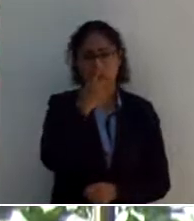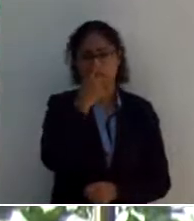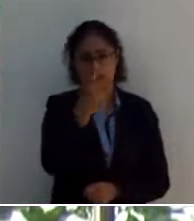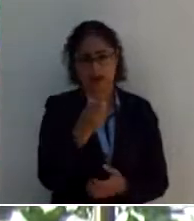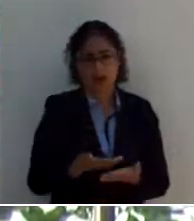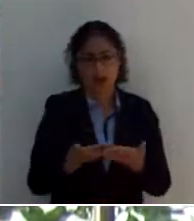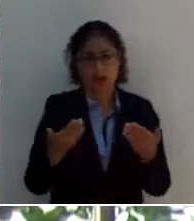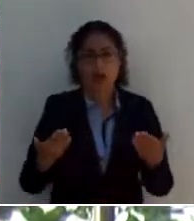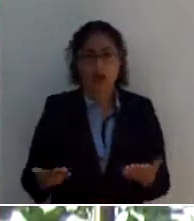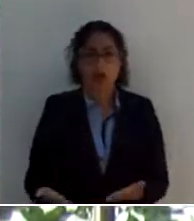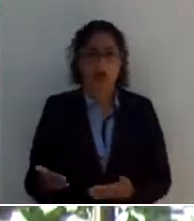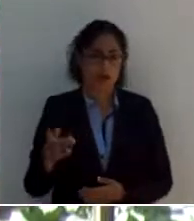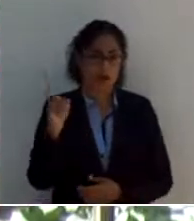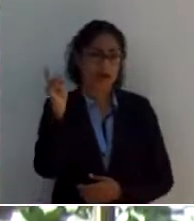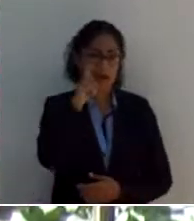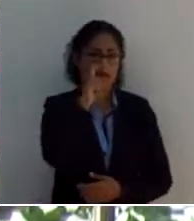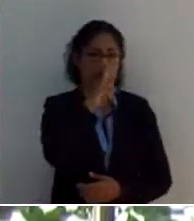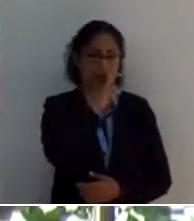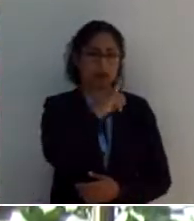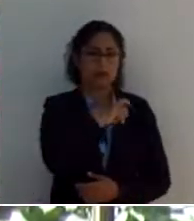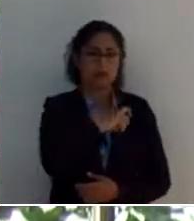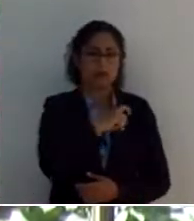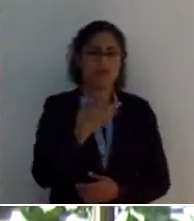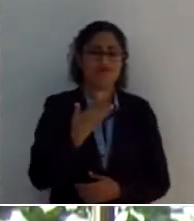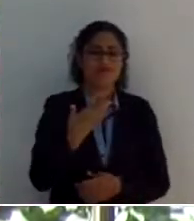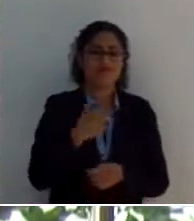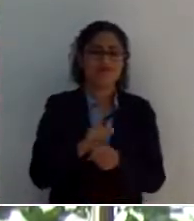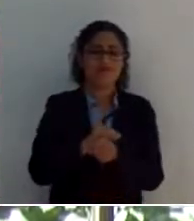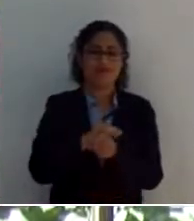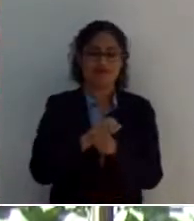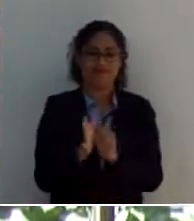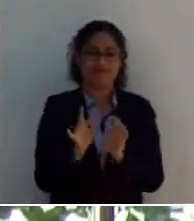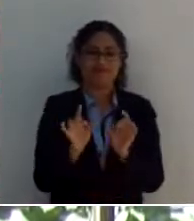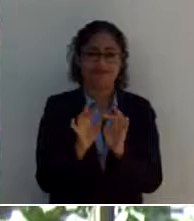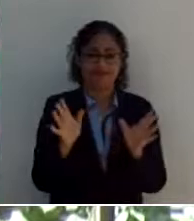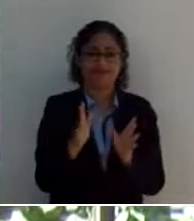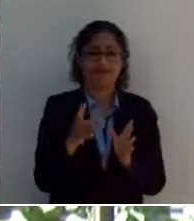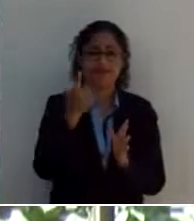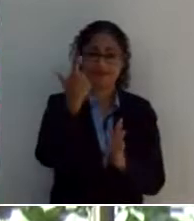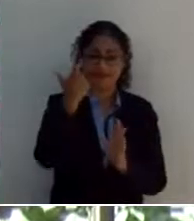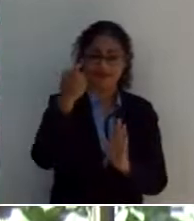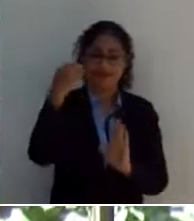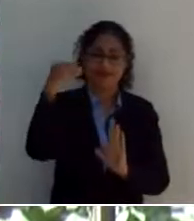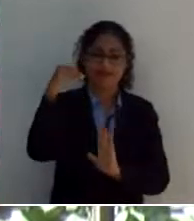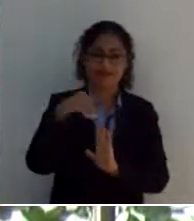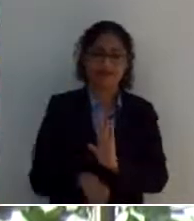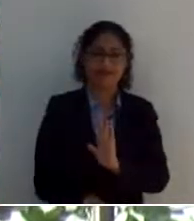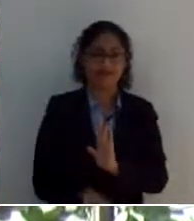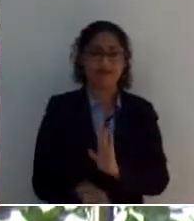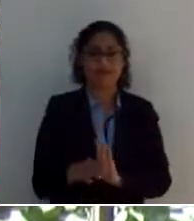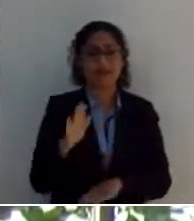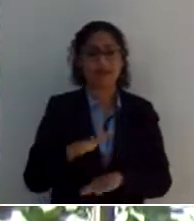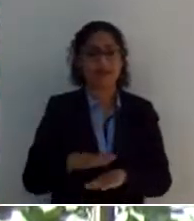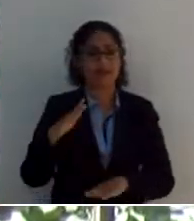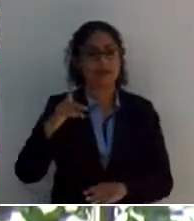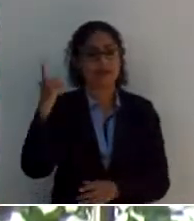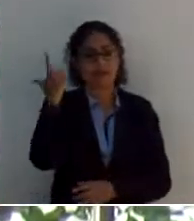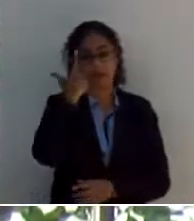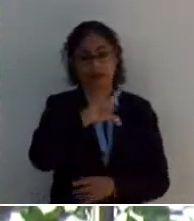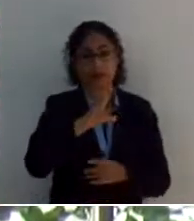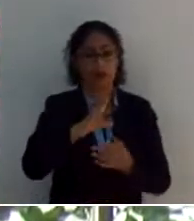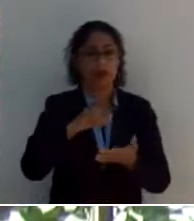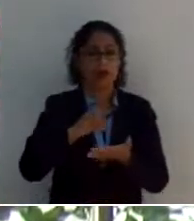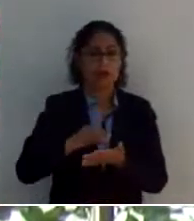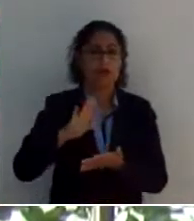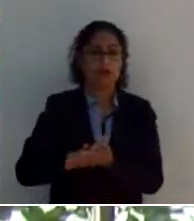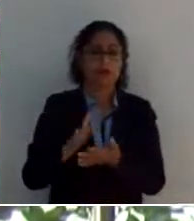estos momentos de crisis, porque vivimos la crisis económica más aguda de la que tenga